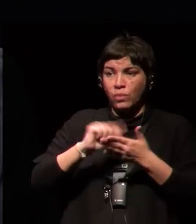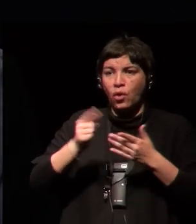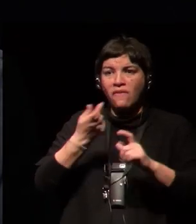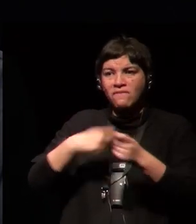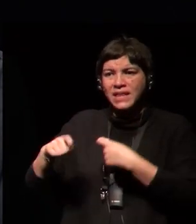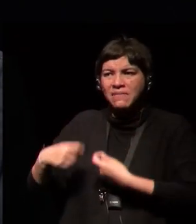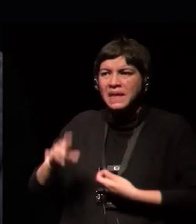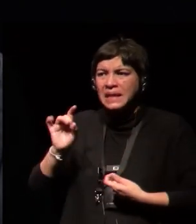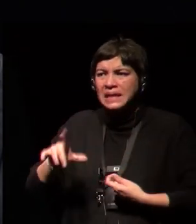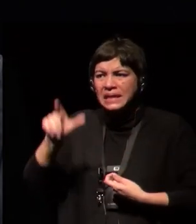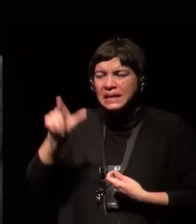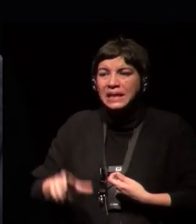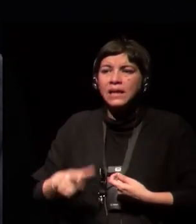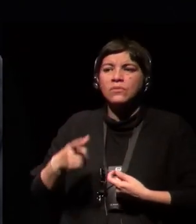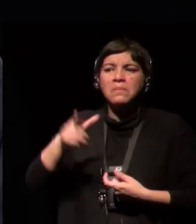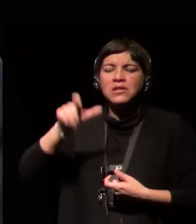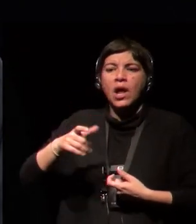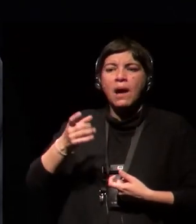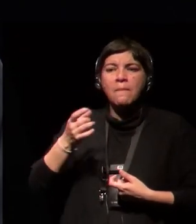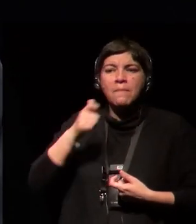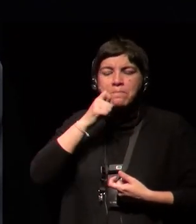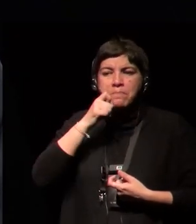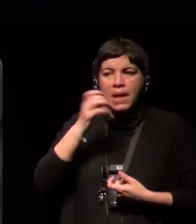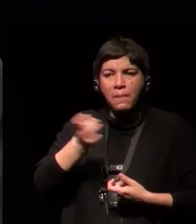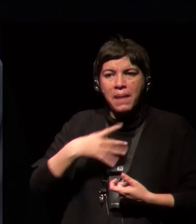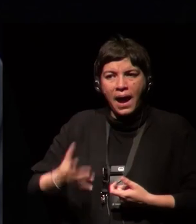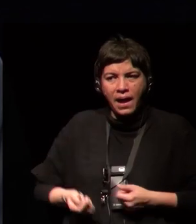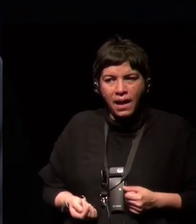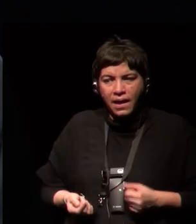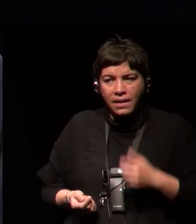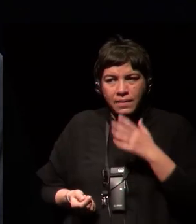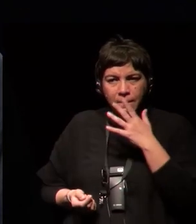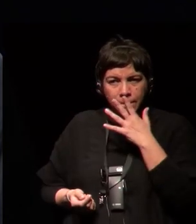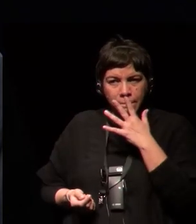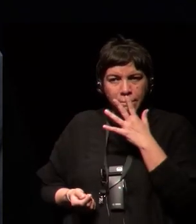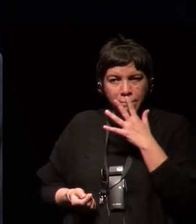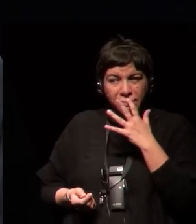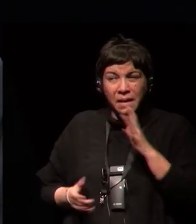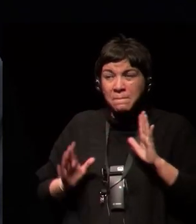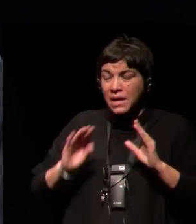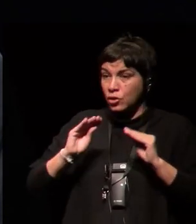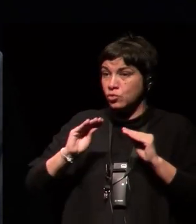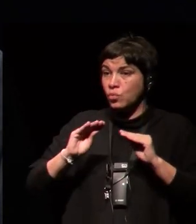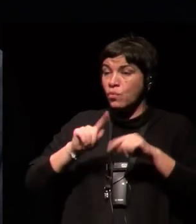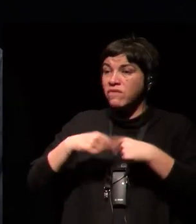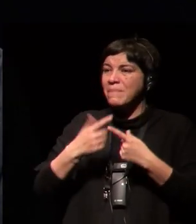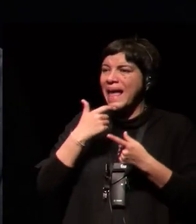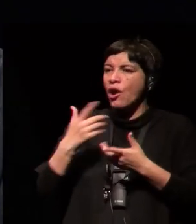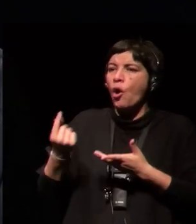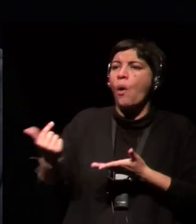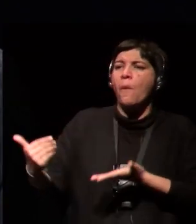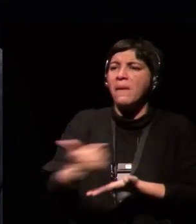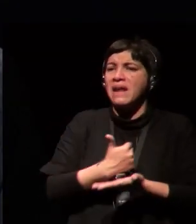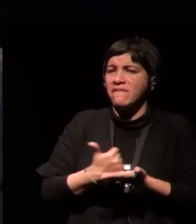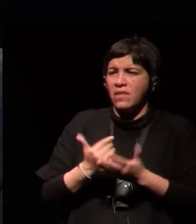galería de arte. Pero su familia no pudo beneficiarse de nada de lo que hizo él ni consiguió. Este